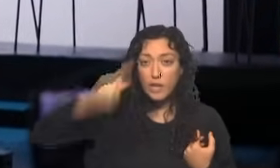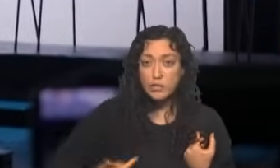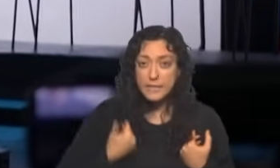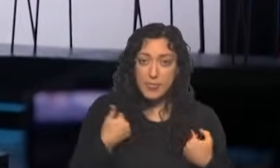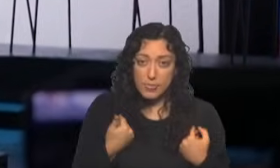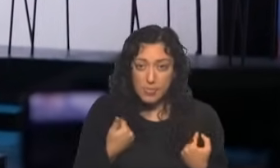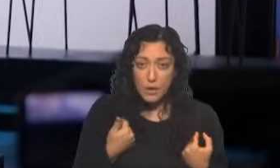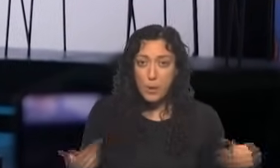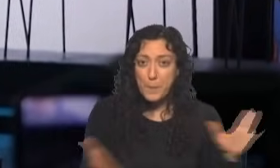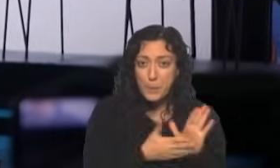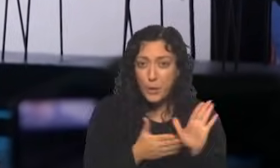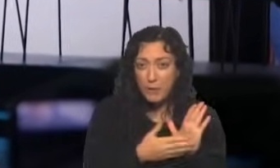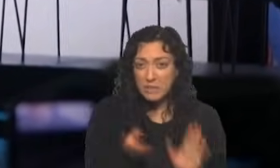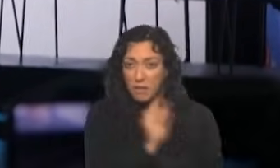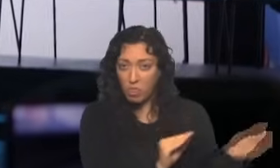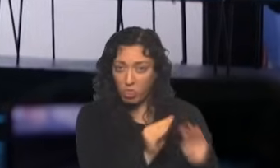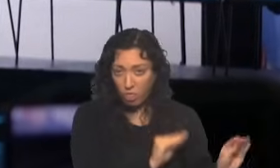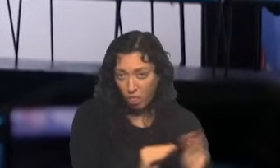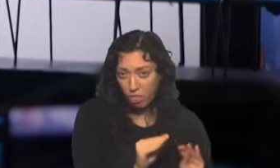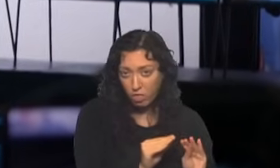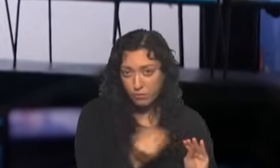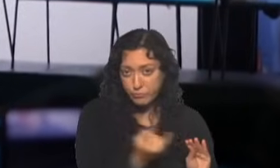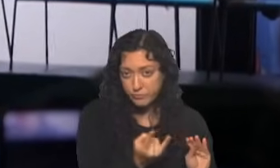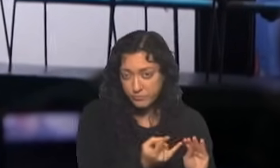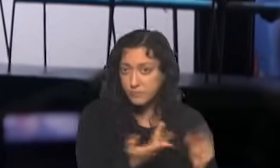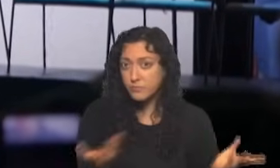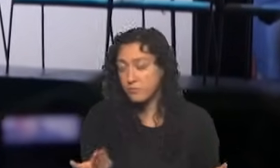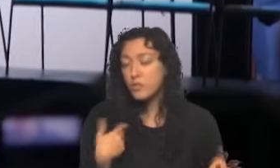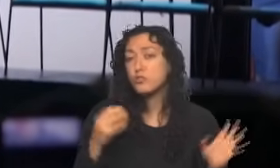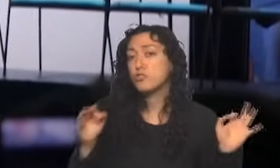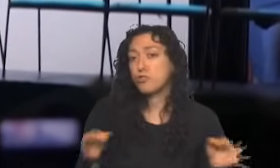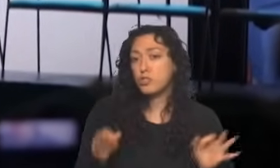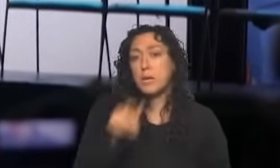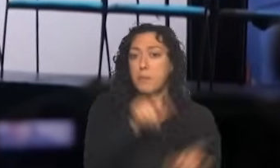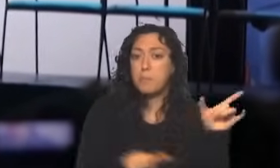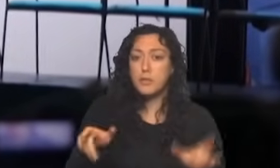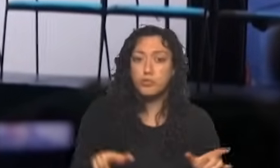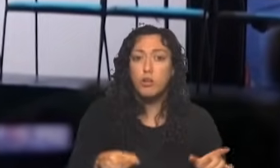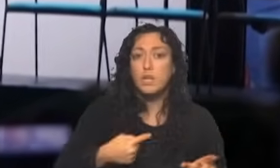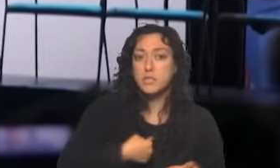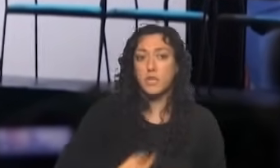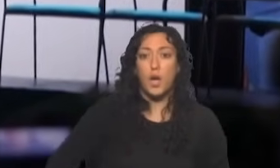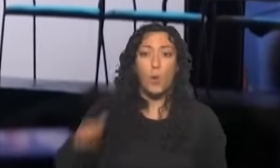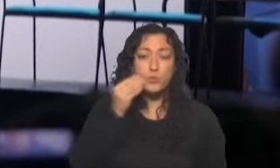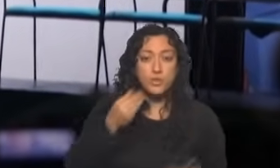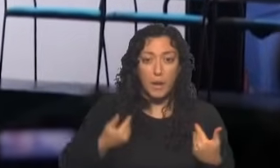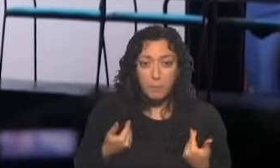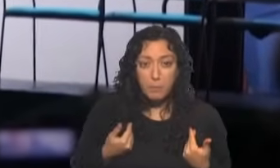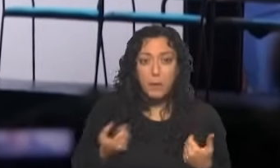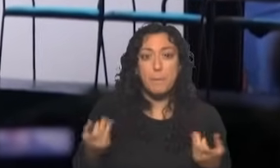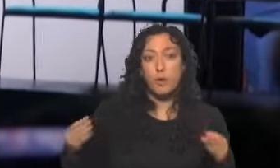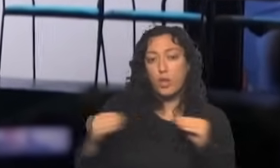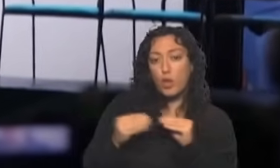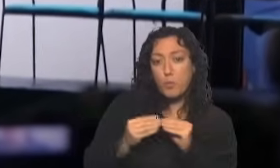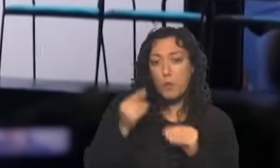con pruebas fabricadas. Pero también sé, si hay mucha gente escuchándome, es porque mi compañero